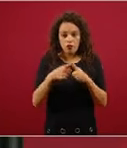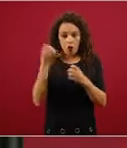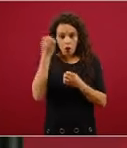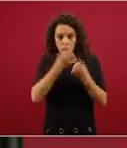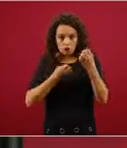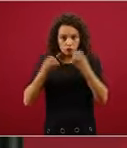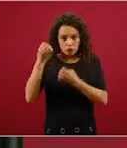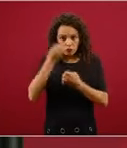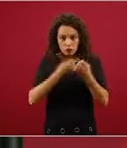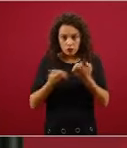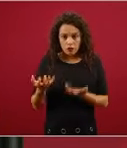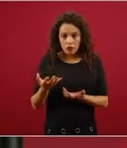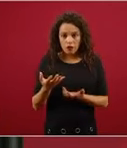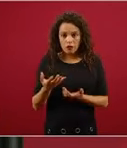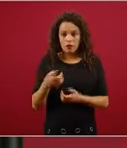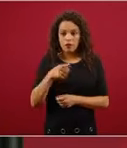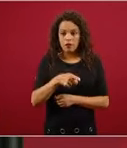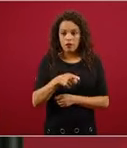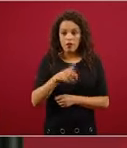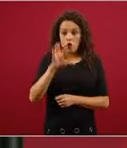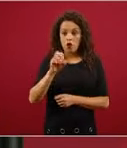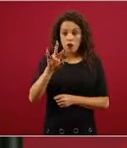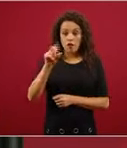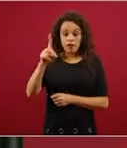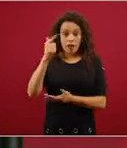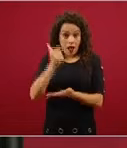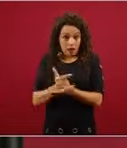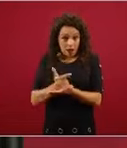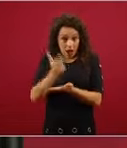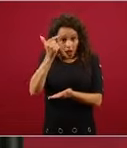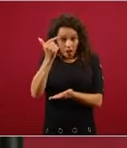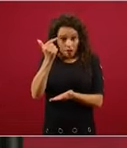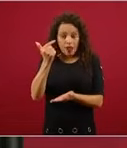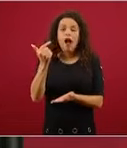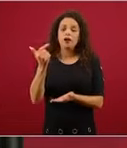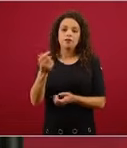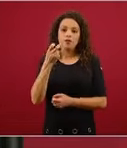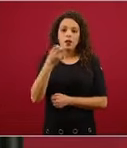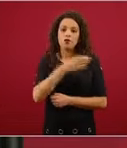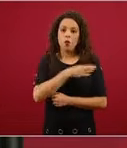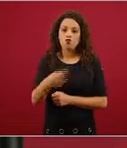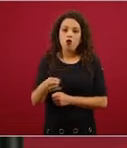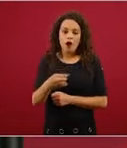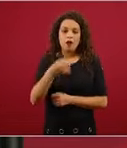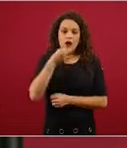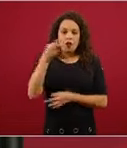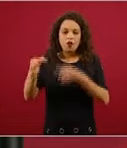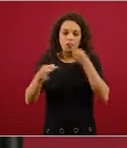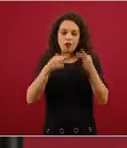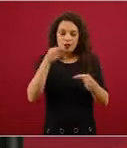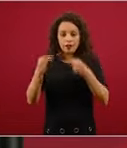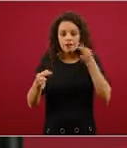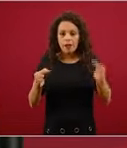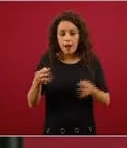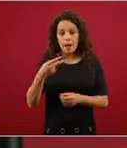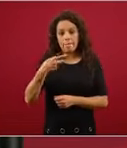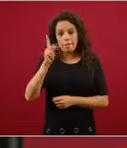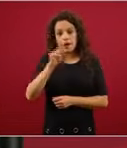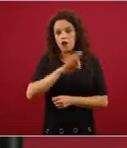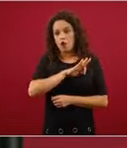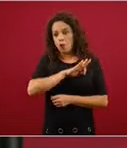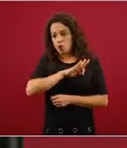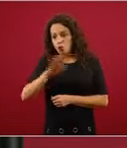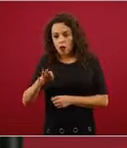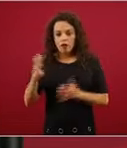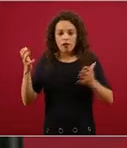o funcionales de COVID grave, será una excelente noticia. Pero se podrán hacer varias cosas antes